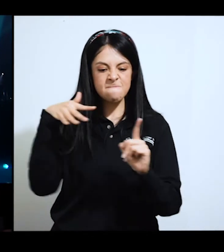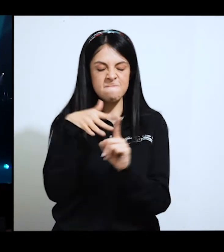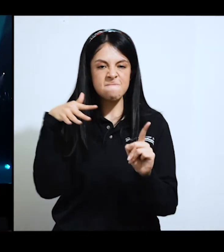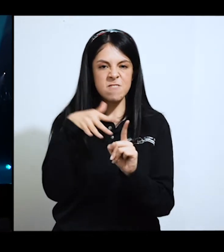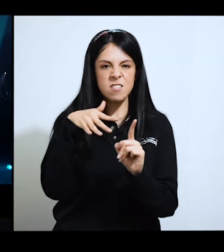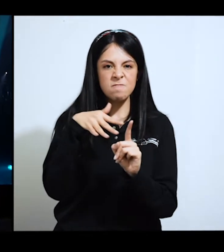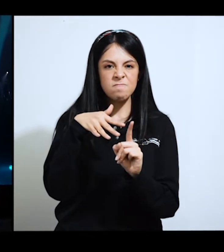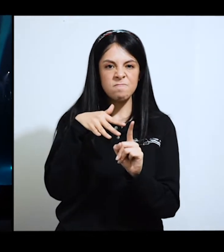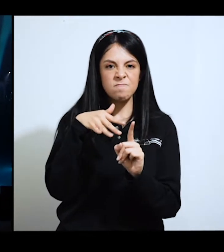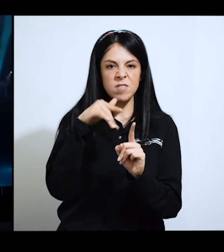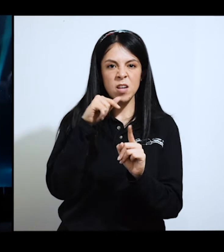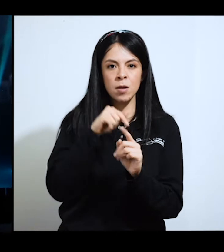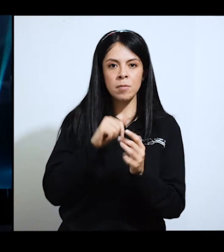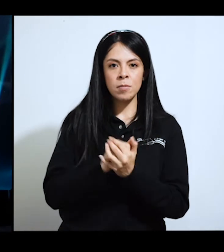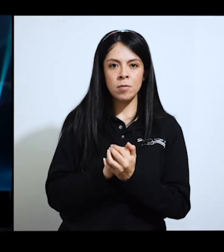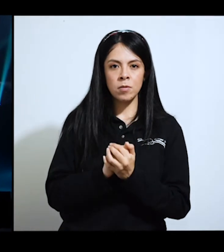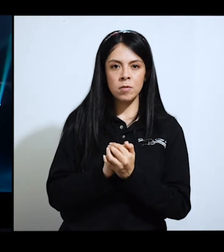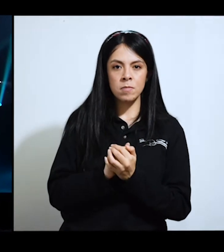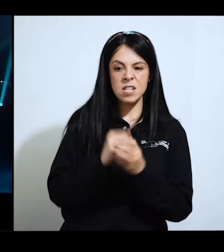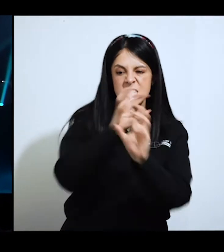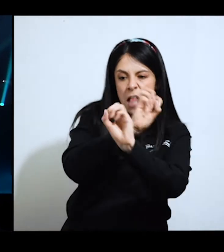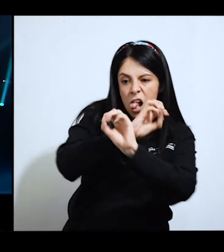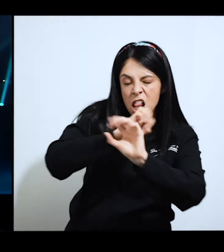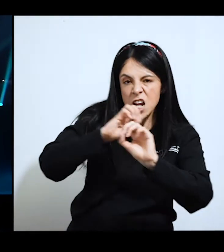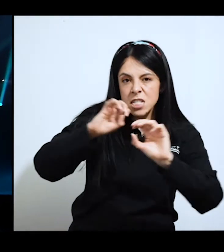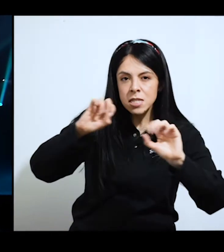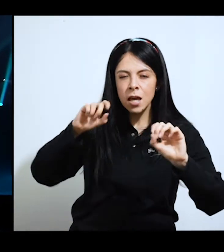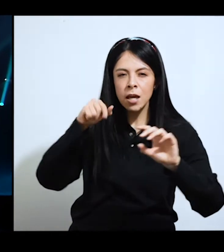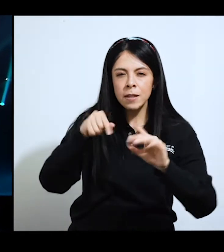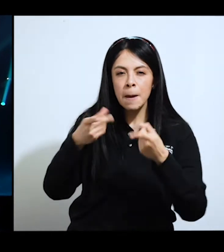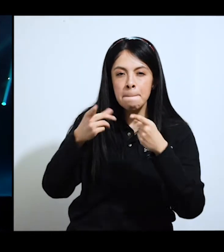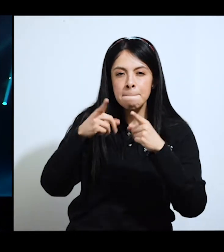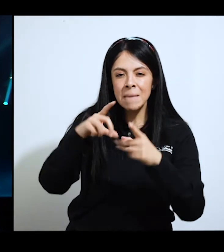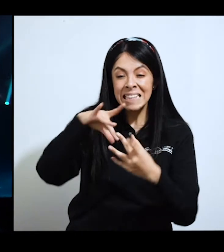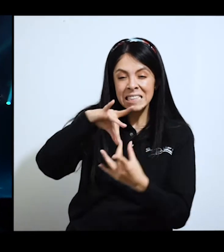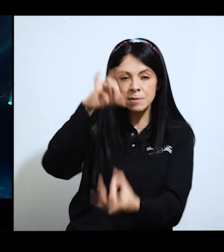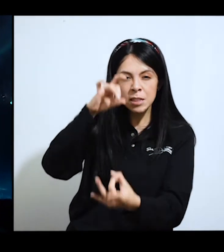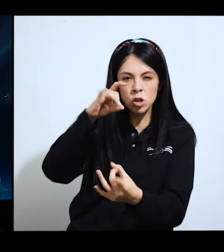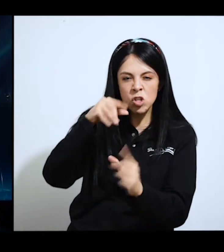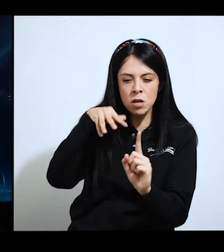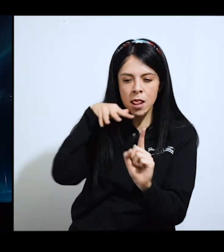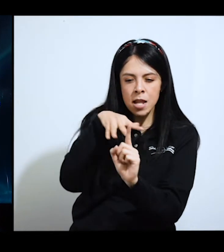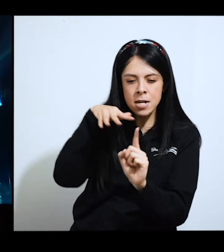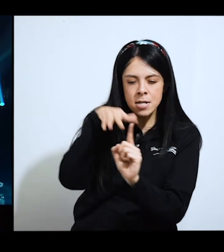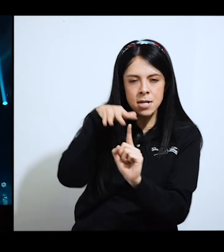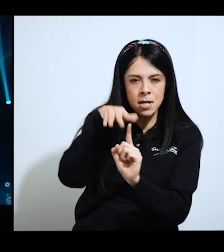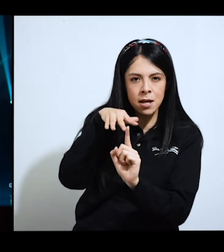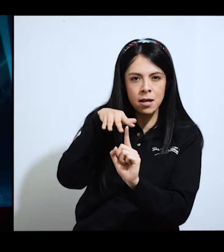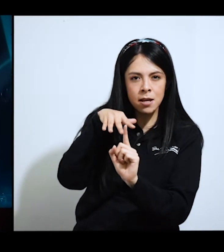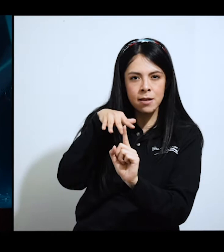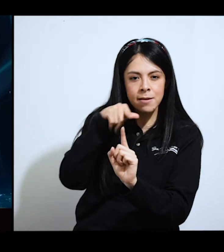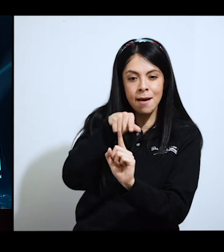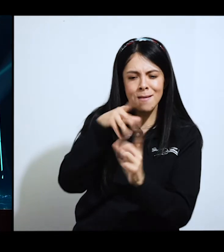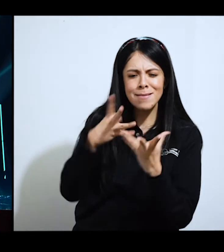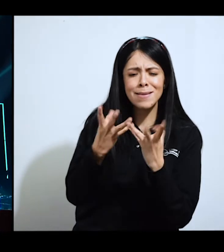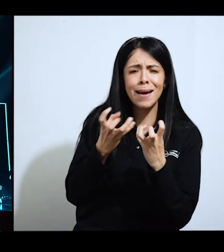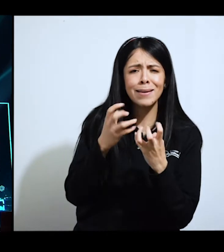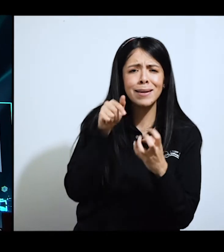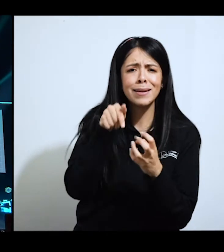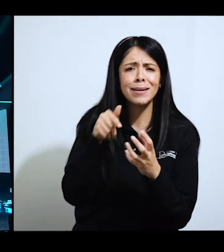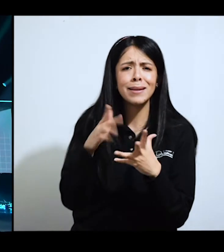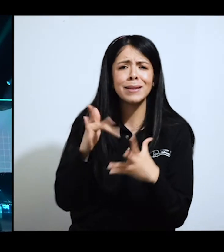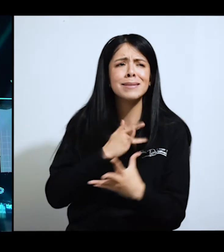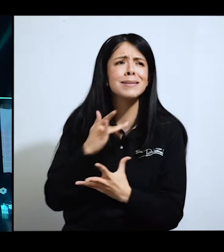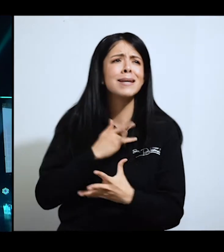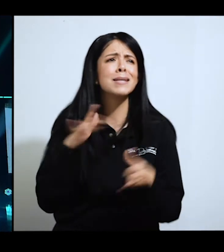intimidado por el espíritu de Jezabel. Y no solo eso, sino que ese espíritu lo llevó